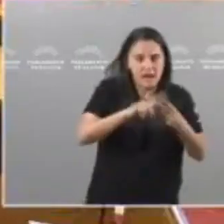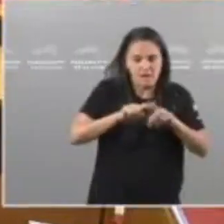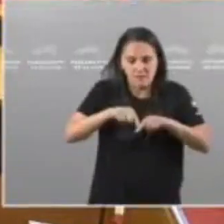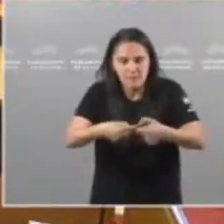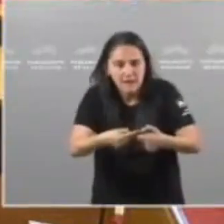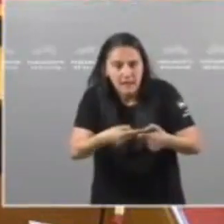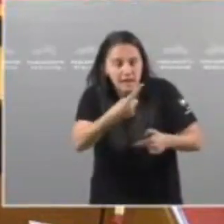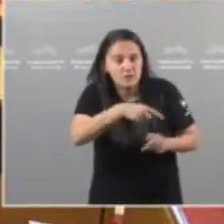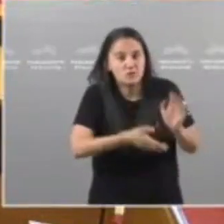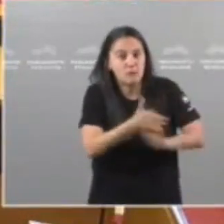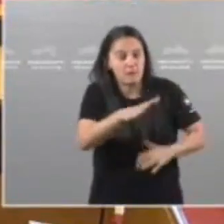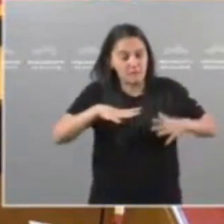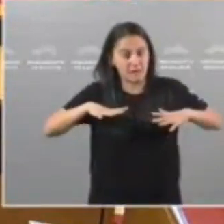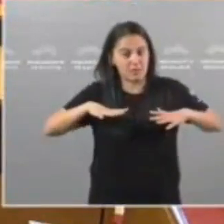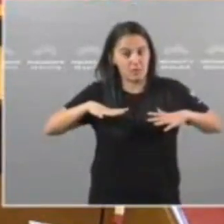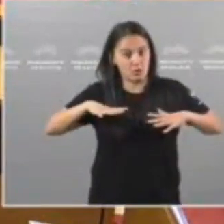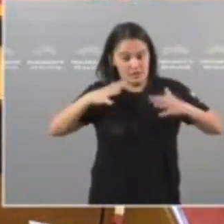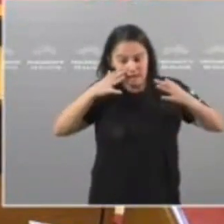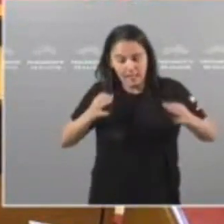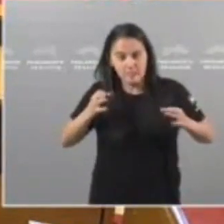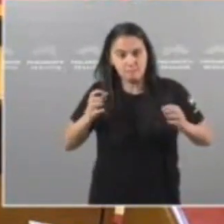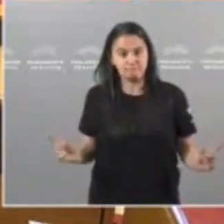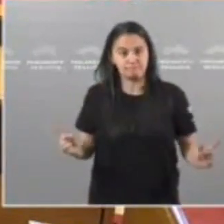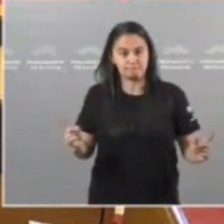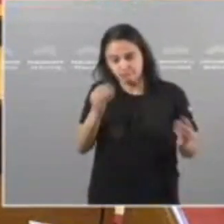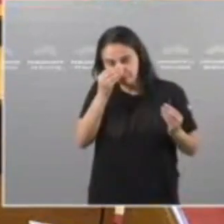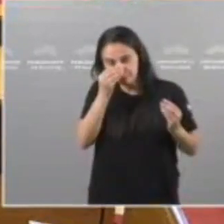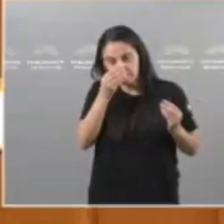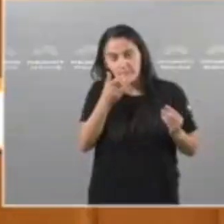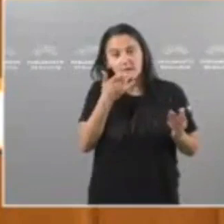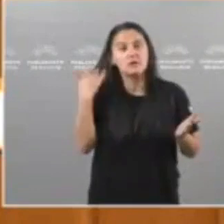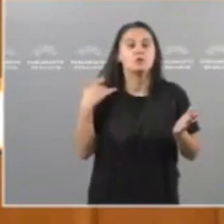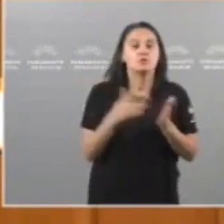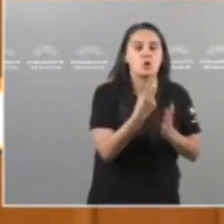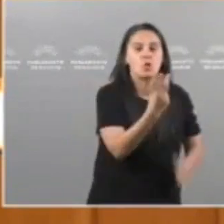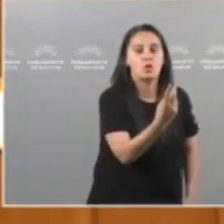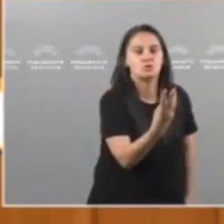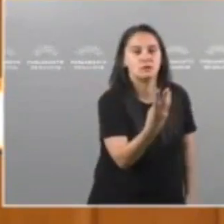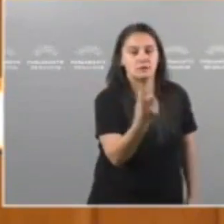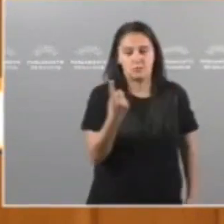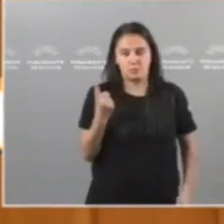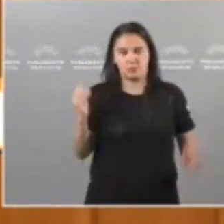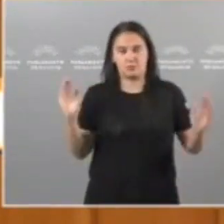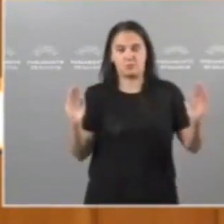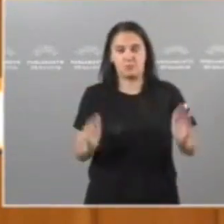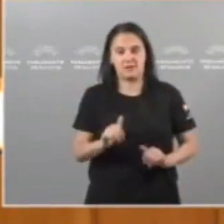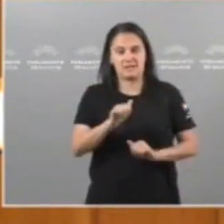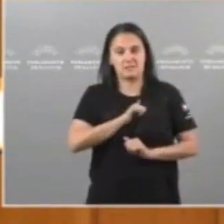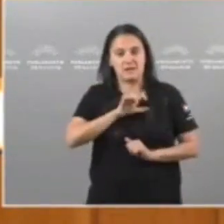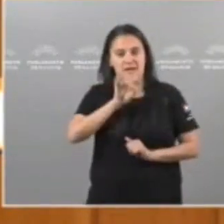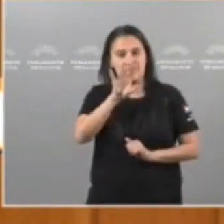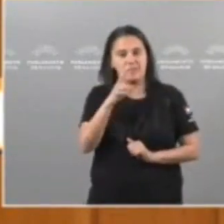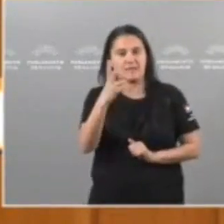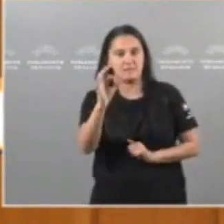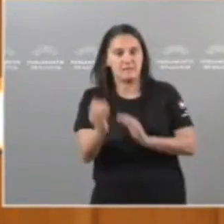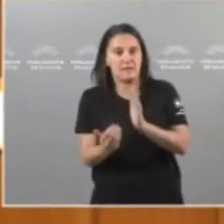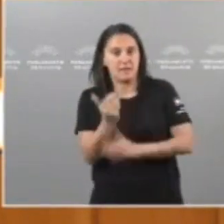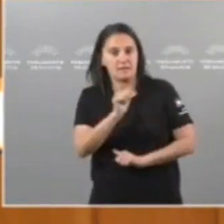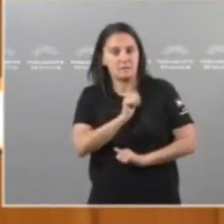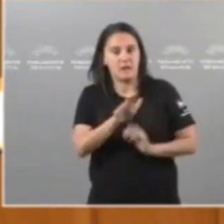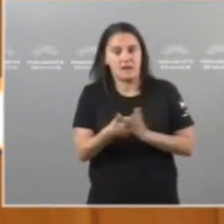familia, collen vacacións e resulta que no, donde había 2 ou 3 hai un solo e teño que esperar 15 ou 20 días por unha